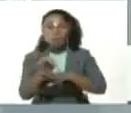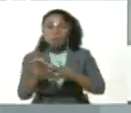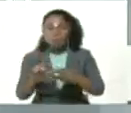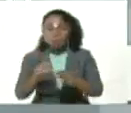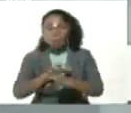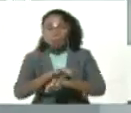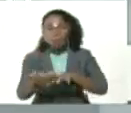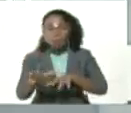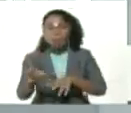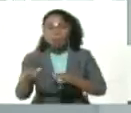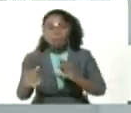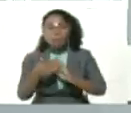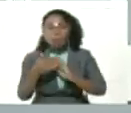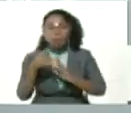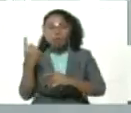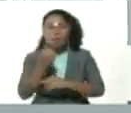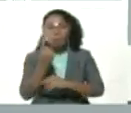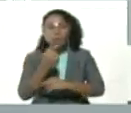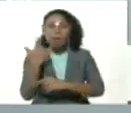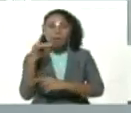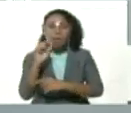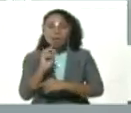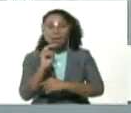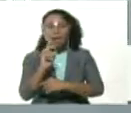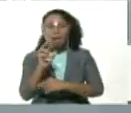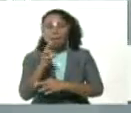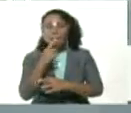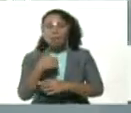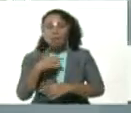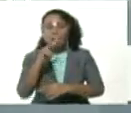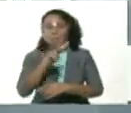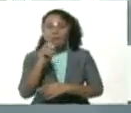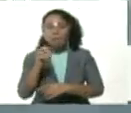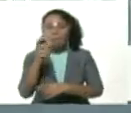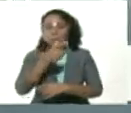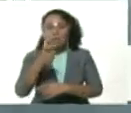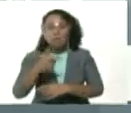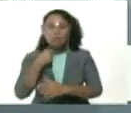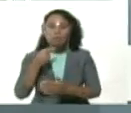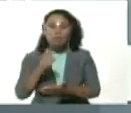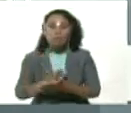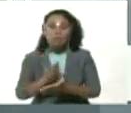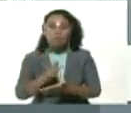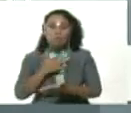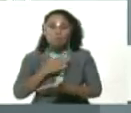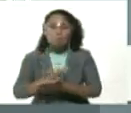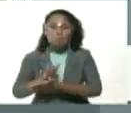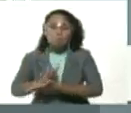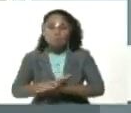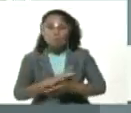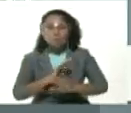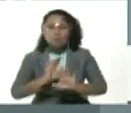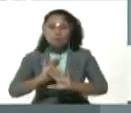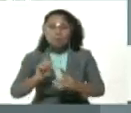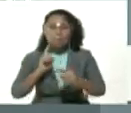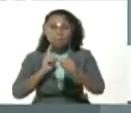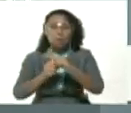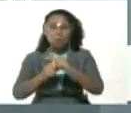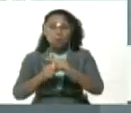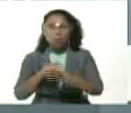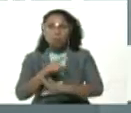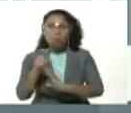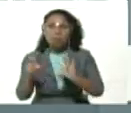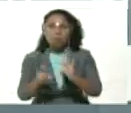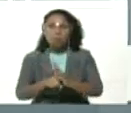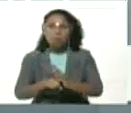mayor afectación solamente hemos tenido el reporte de 20 personas fallecidas, ya plenamente identificadas.